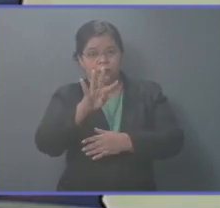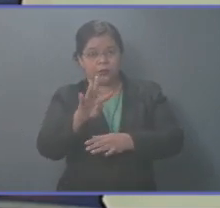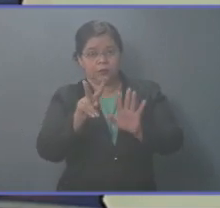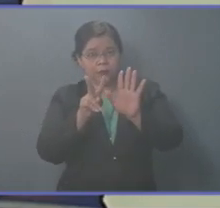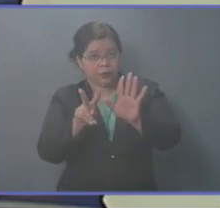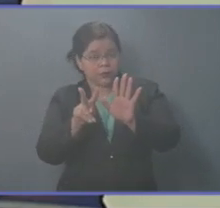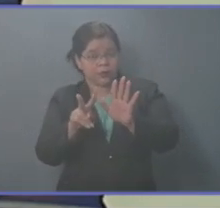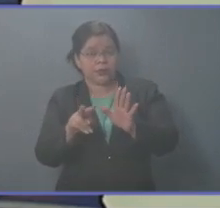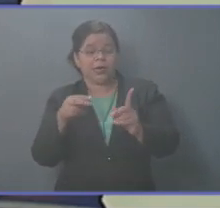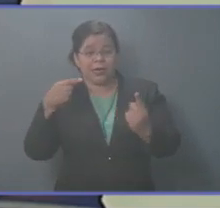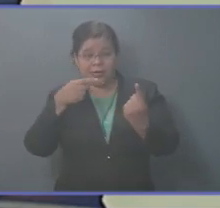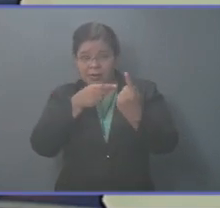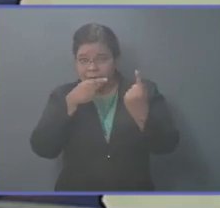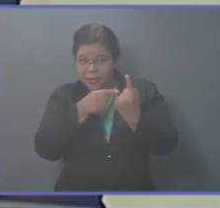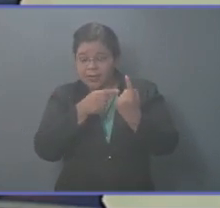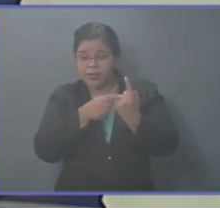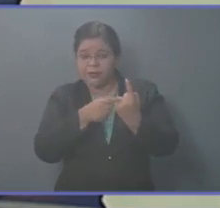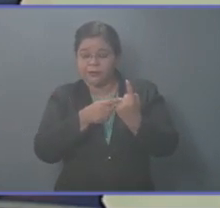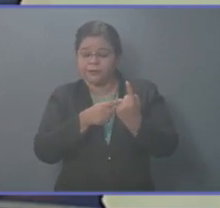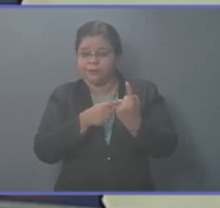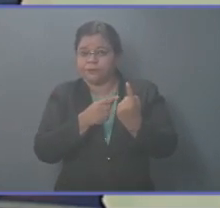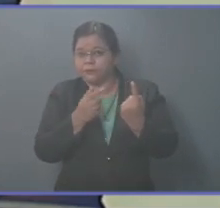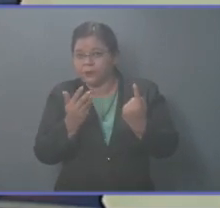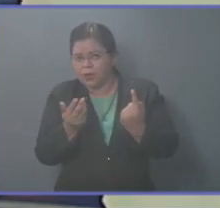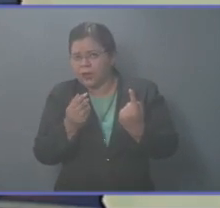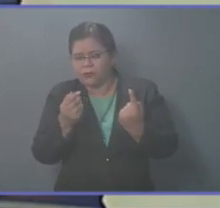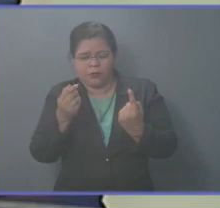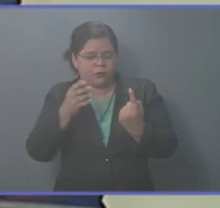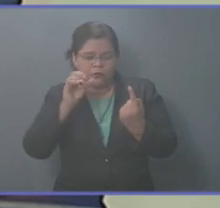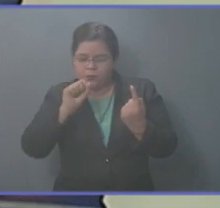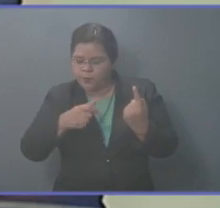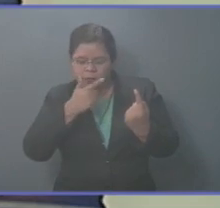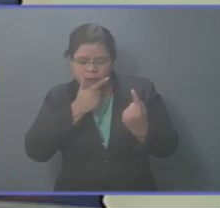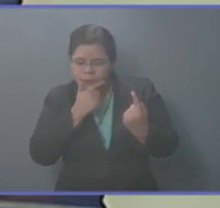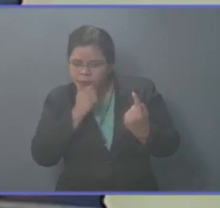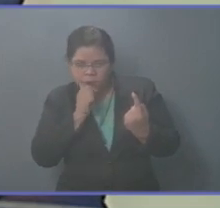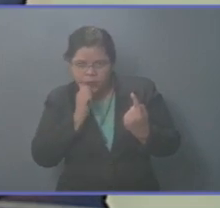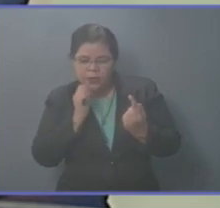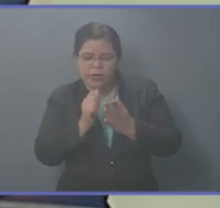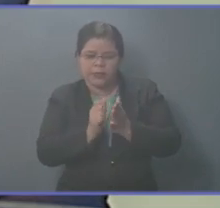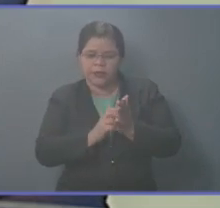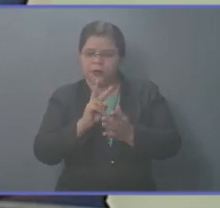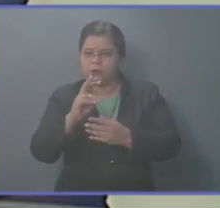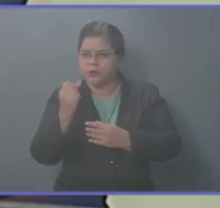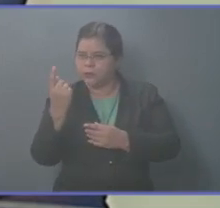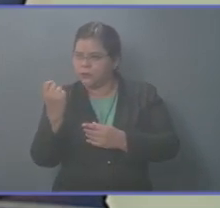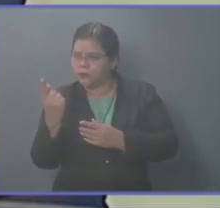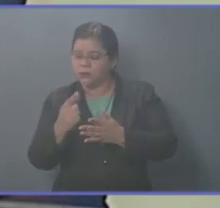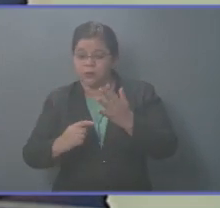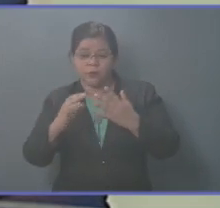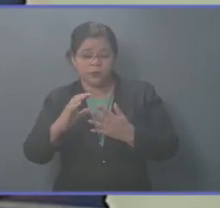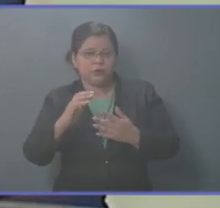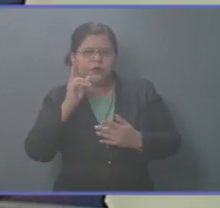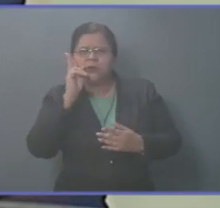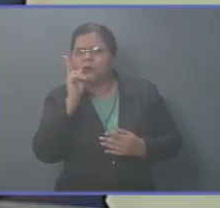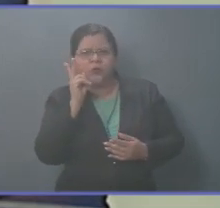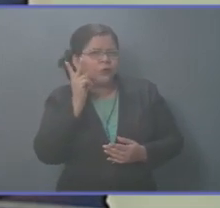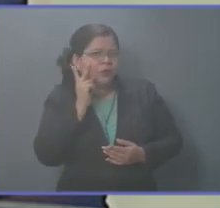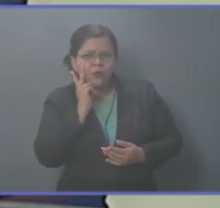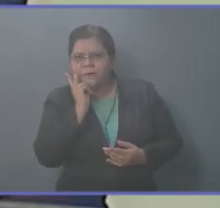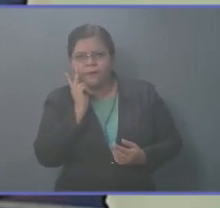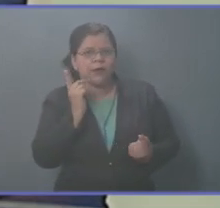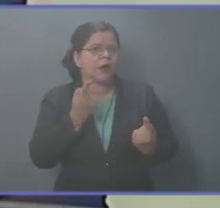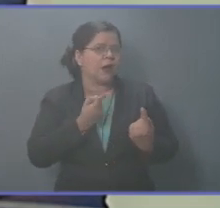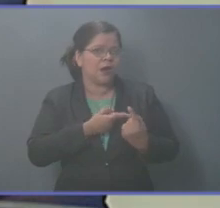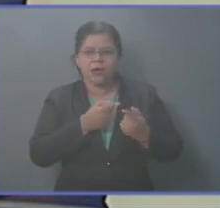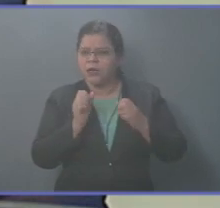y este tiene carácter no deliberante, artículo 211 Constitución, esto no implica que él